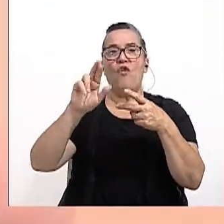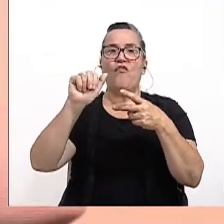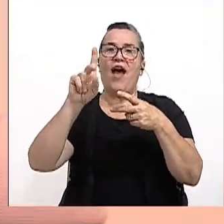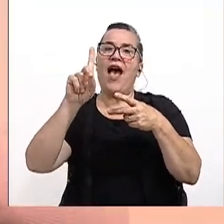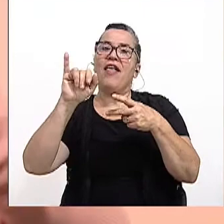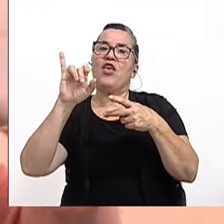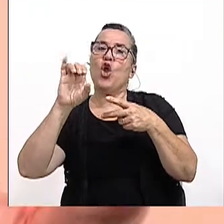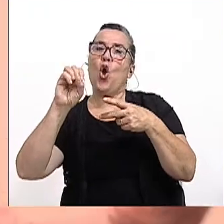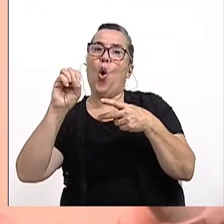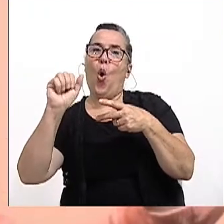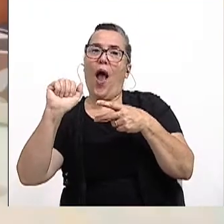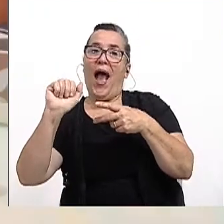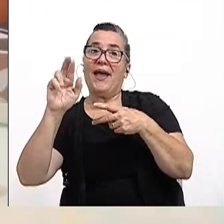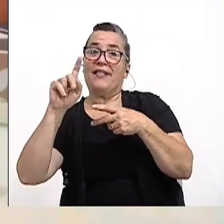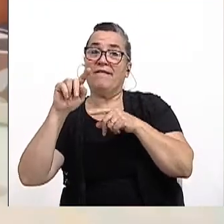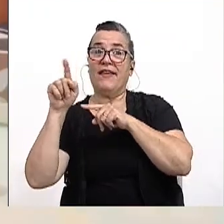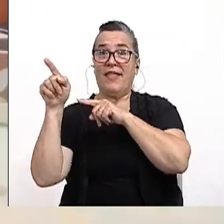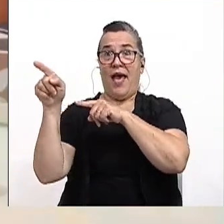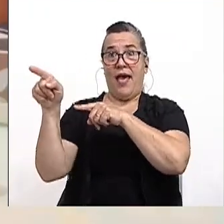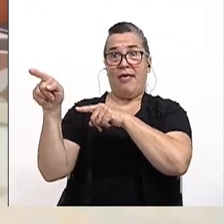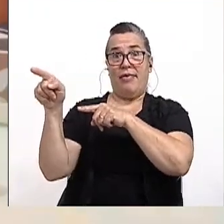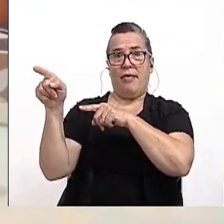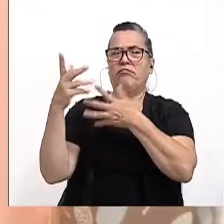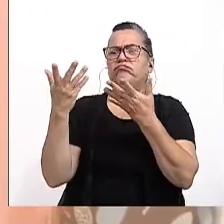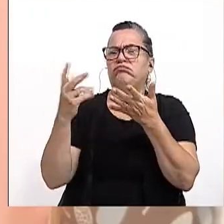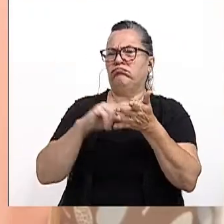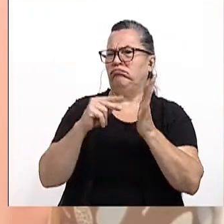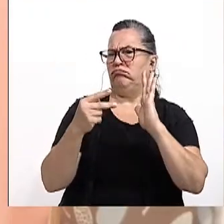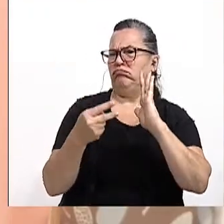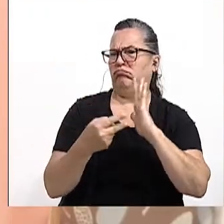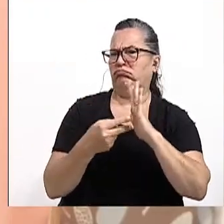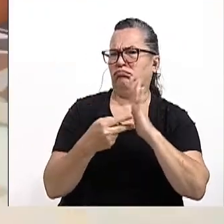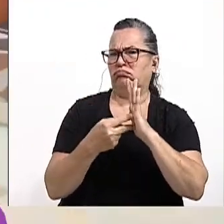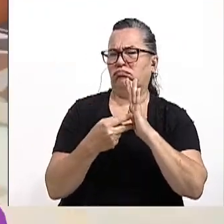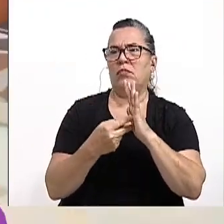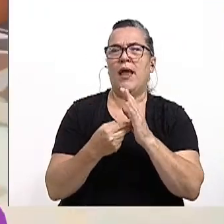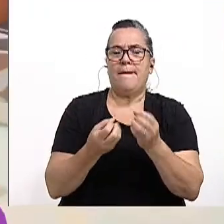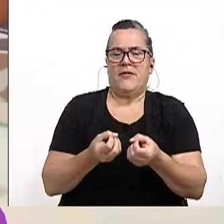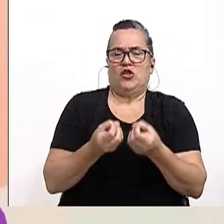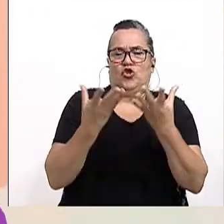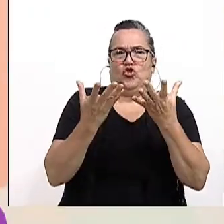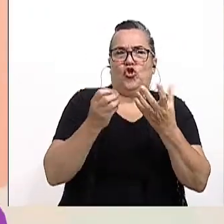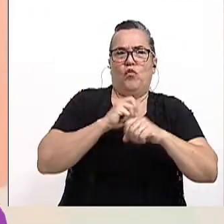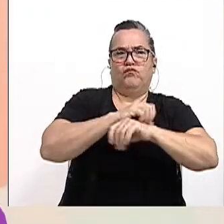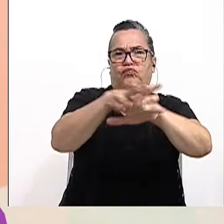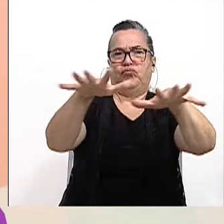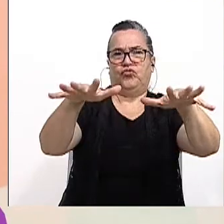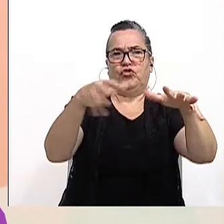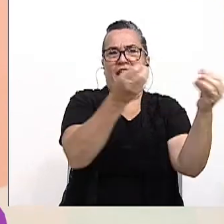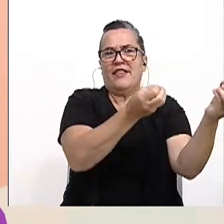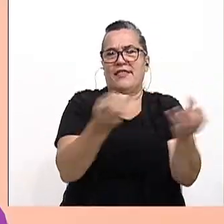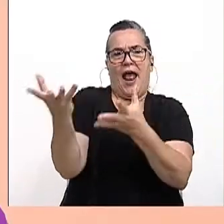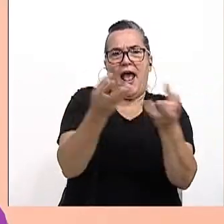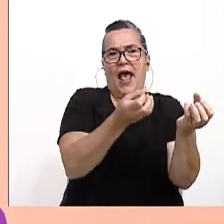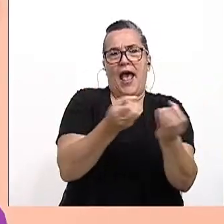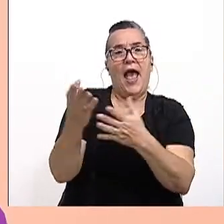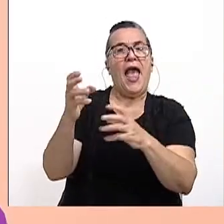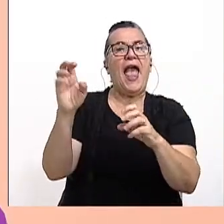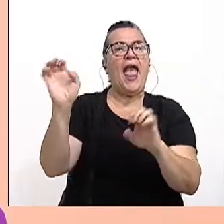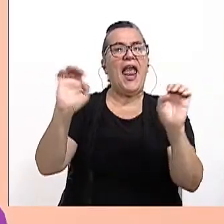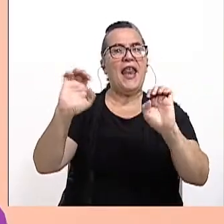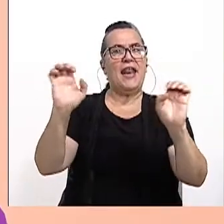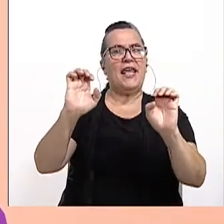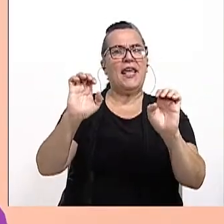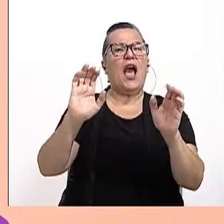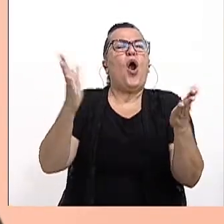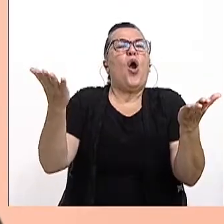nuevo. Radioactividad, que podemos definirla como la emisión, propagación y transferencia de energía en forma de